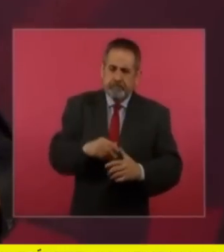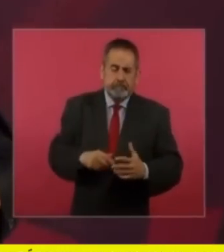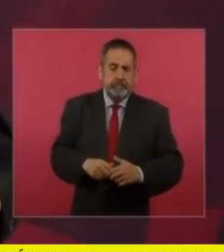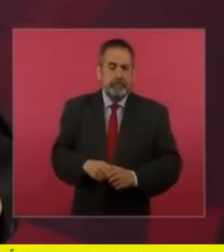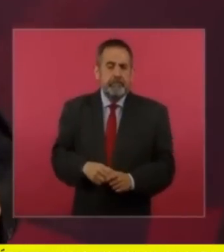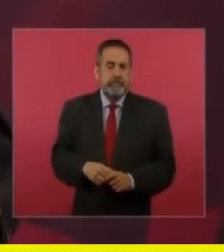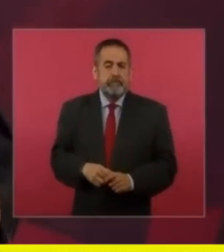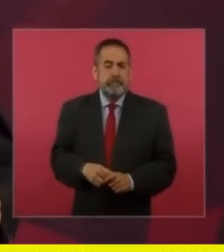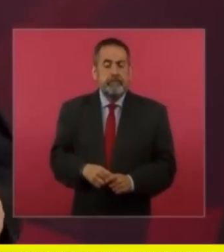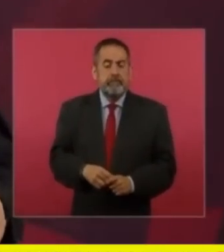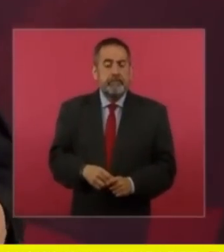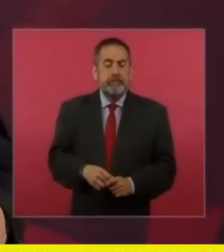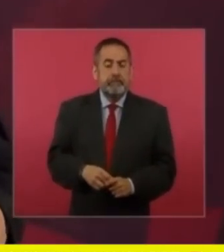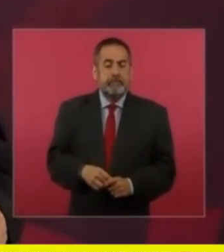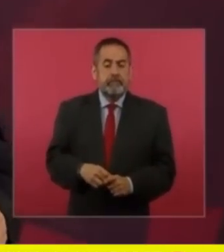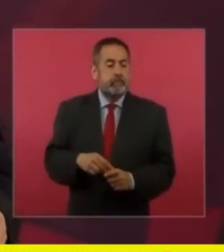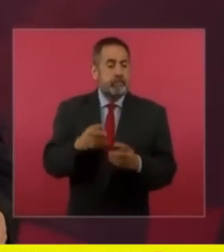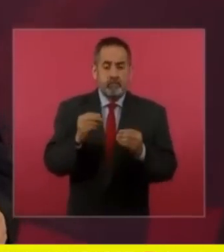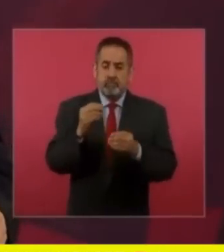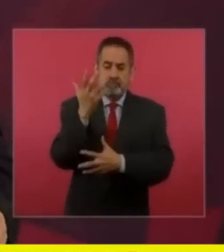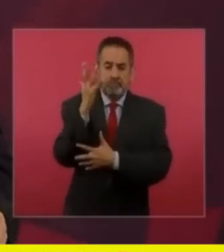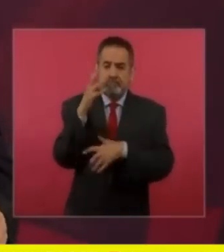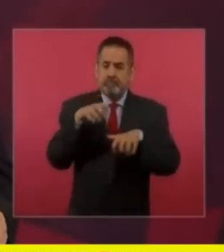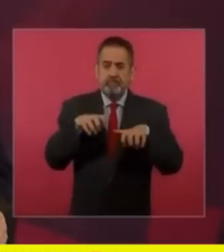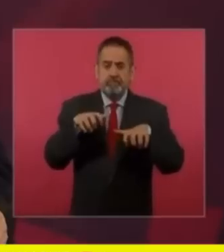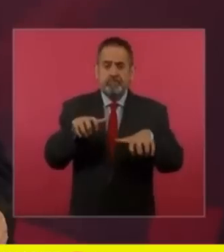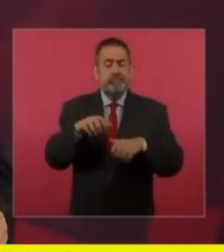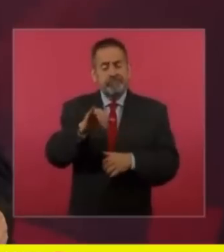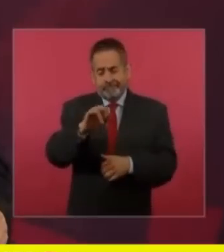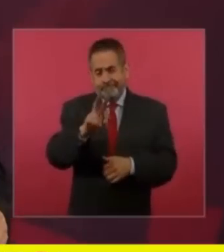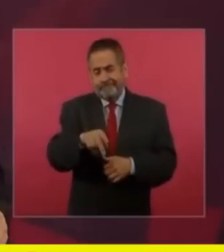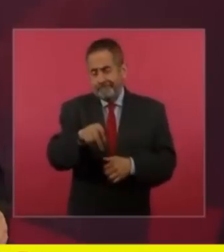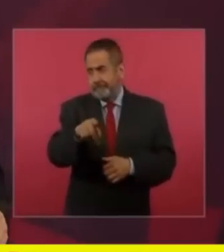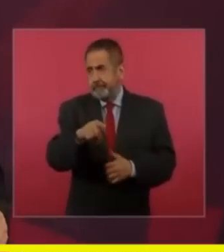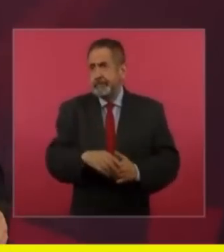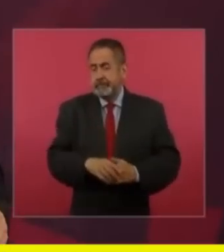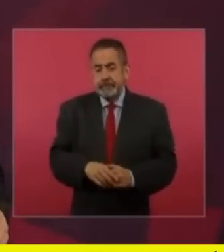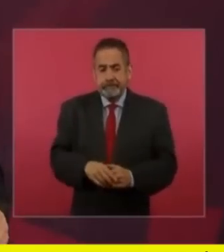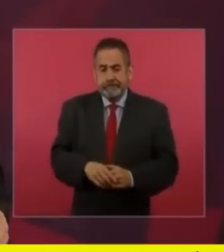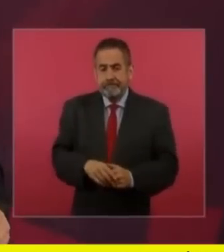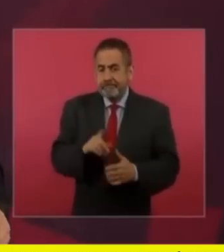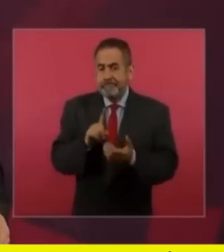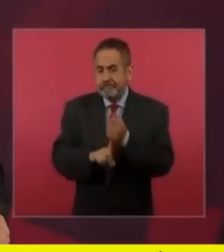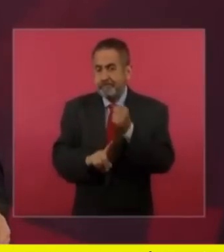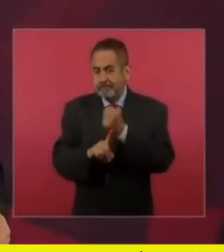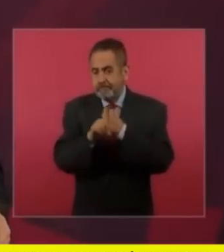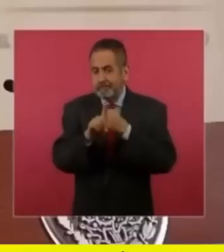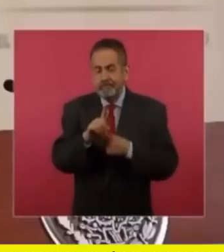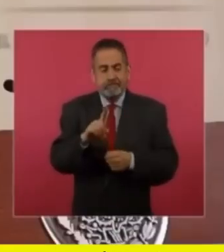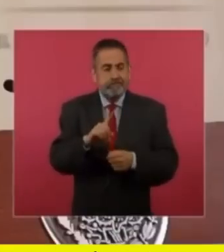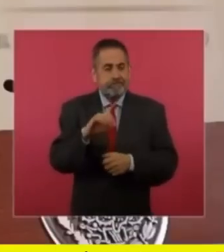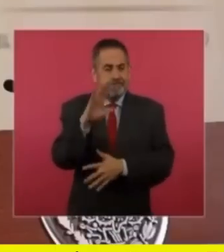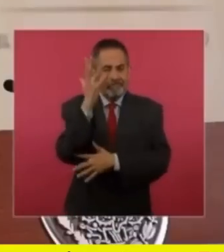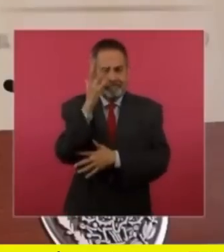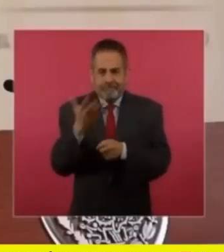y tienen muchos bosques, y sí, su problema es lo de la